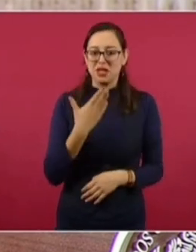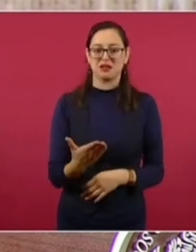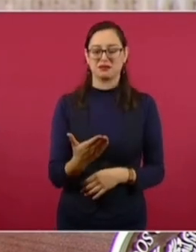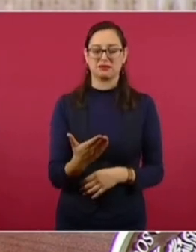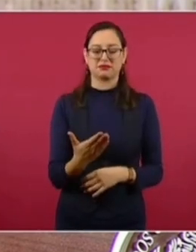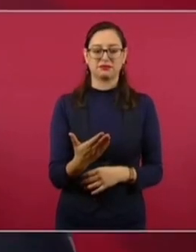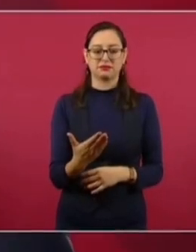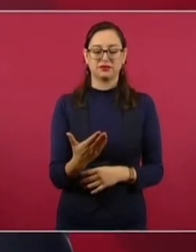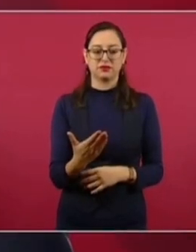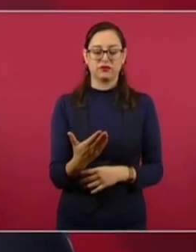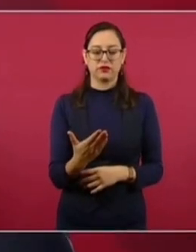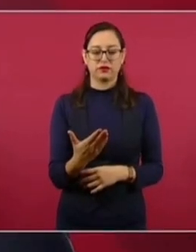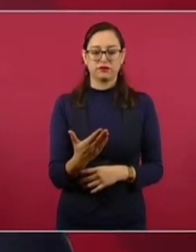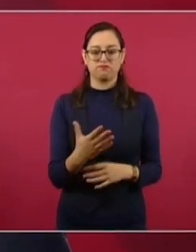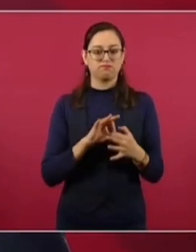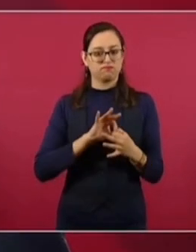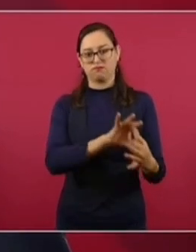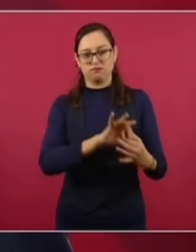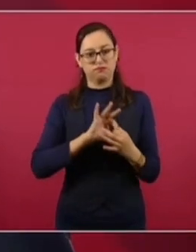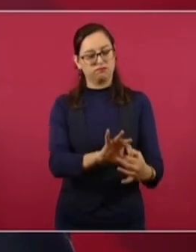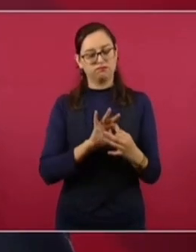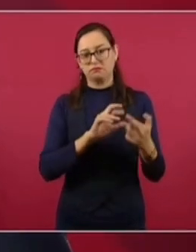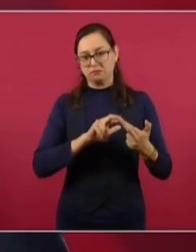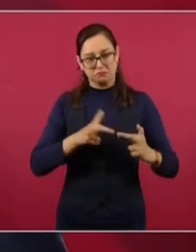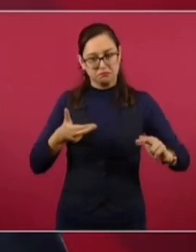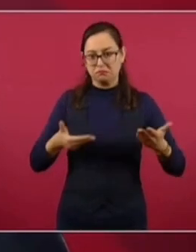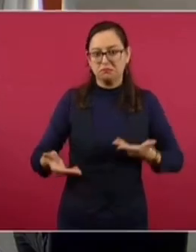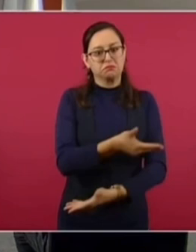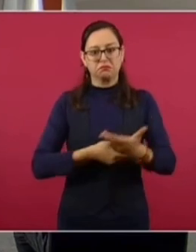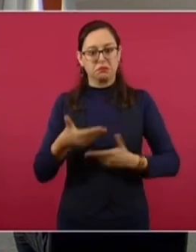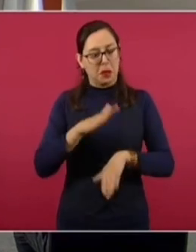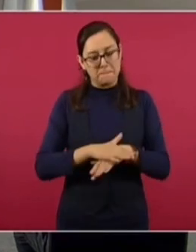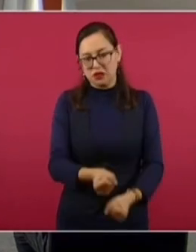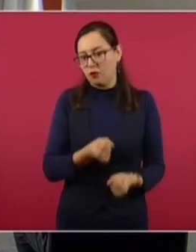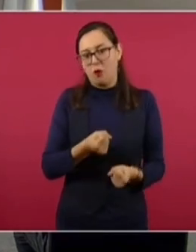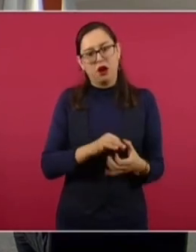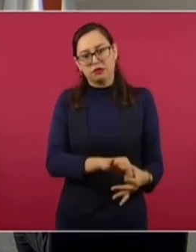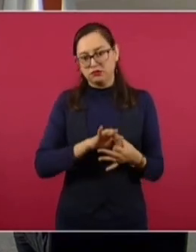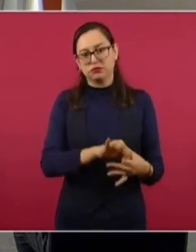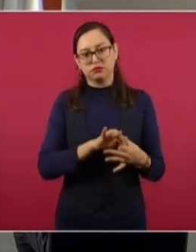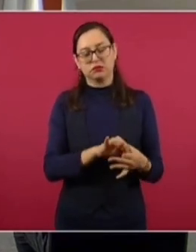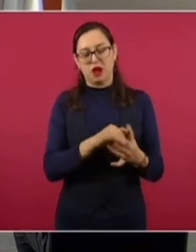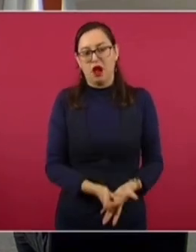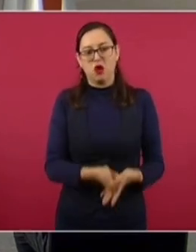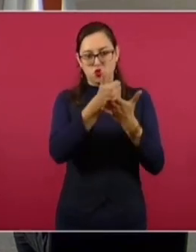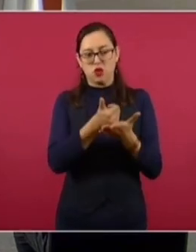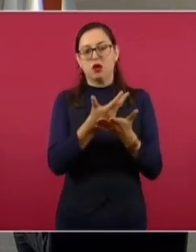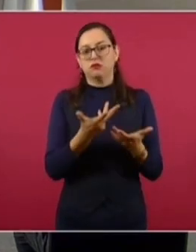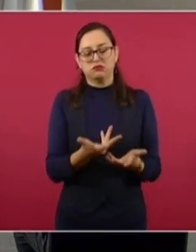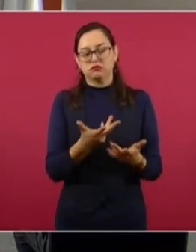y se fortaleció la cooperación para el desarrollo y en todos